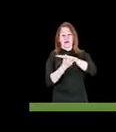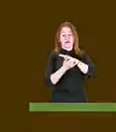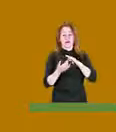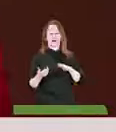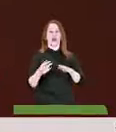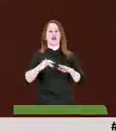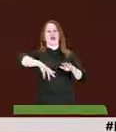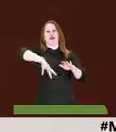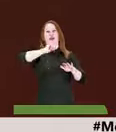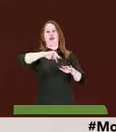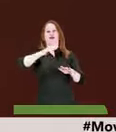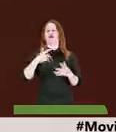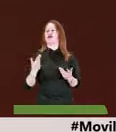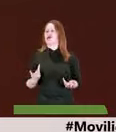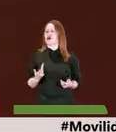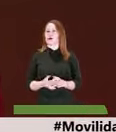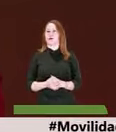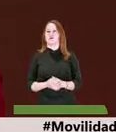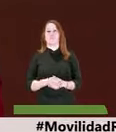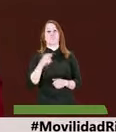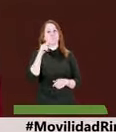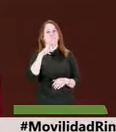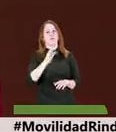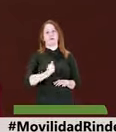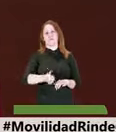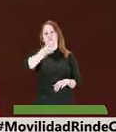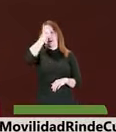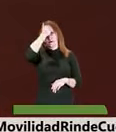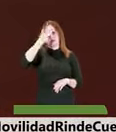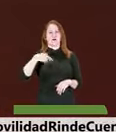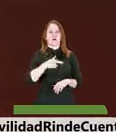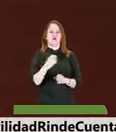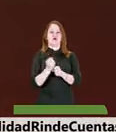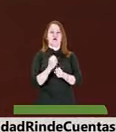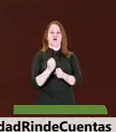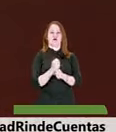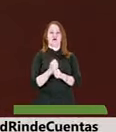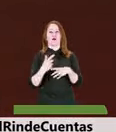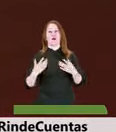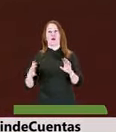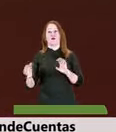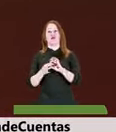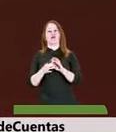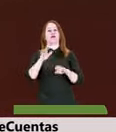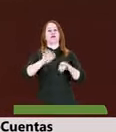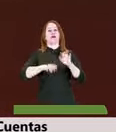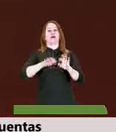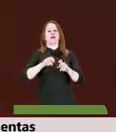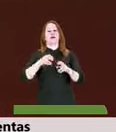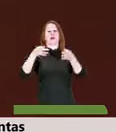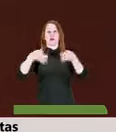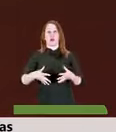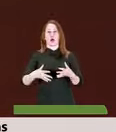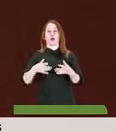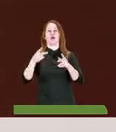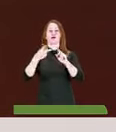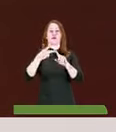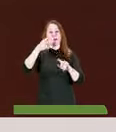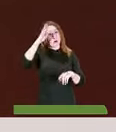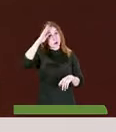eso es uno de los pilares en los cuales estamos trabajando. Venimos trabajando articuladamente con la Secretaría de Seguridad, con la